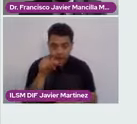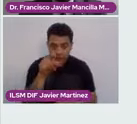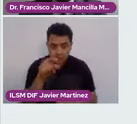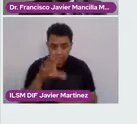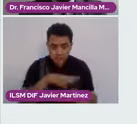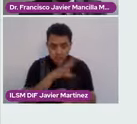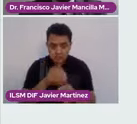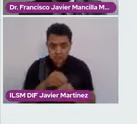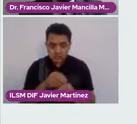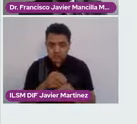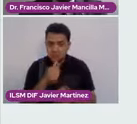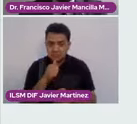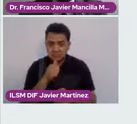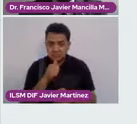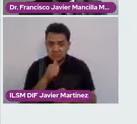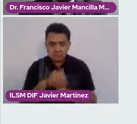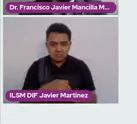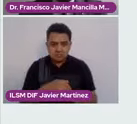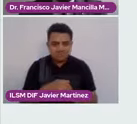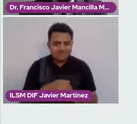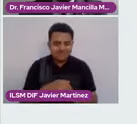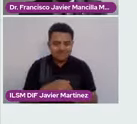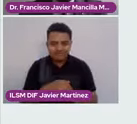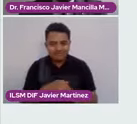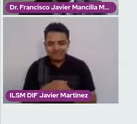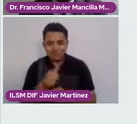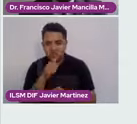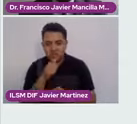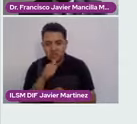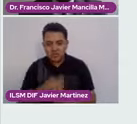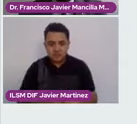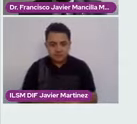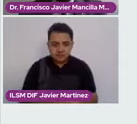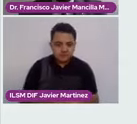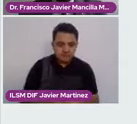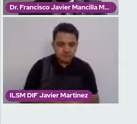no, doctor. Creo que estamos teniendo algún problema en la...